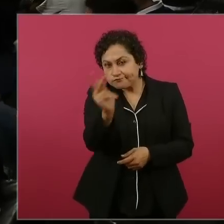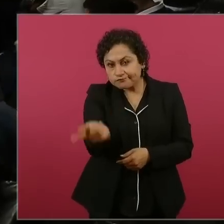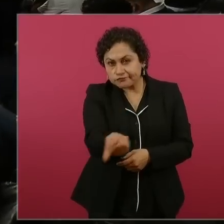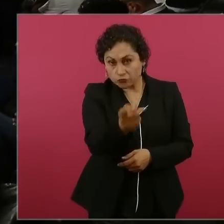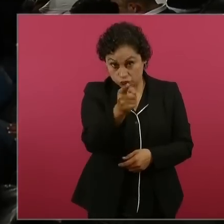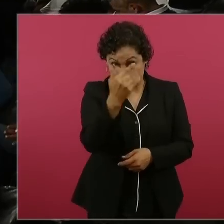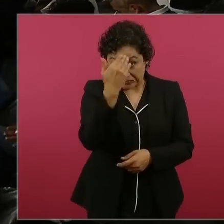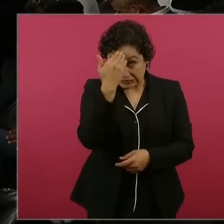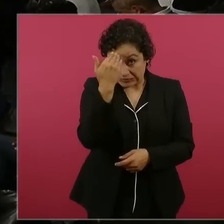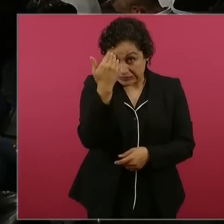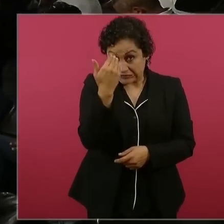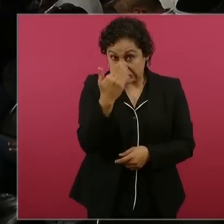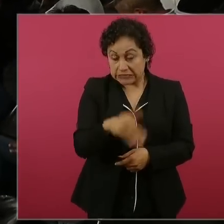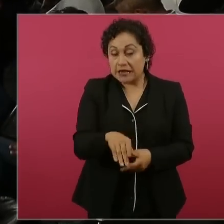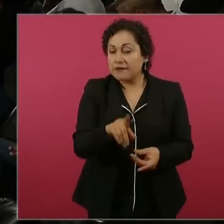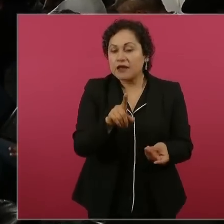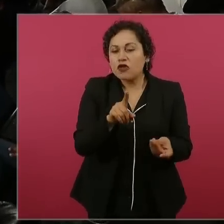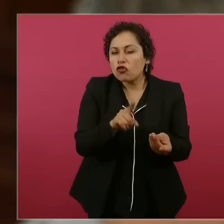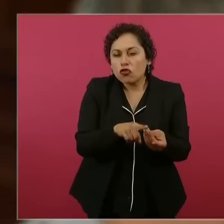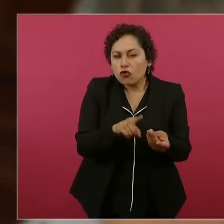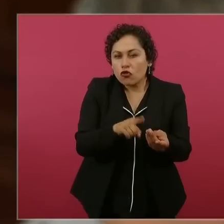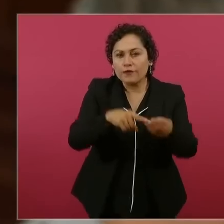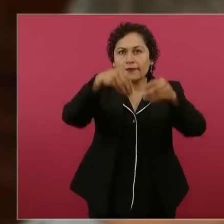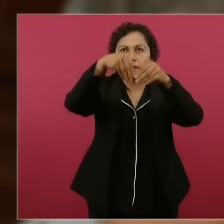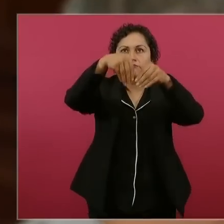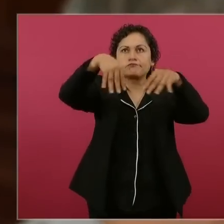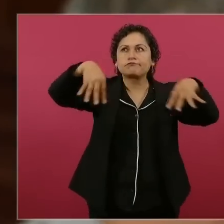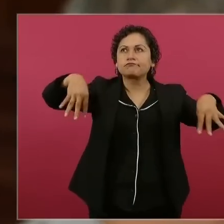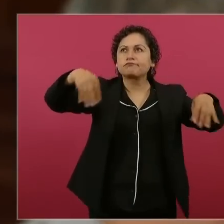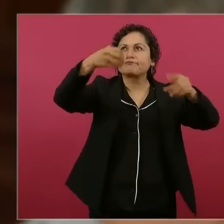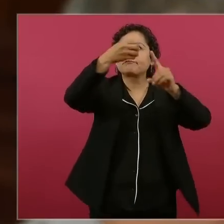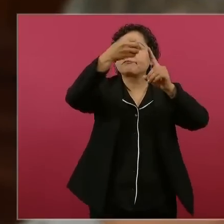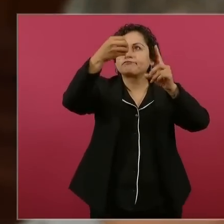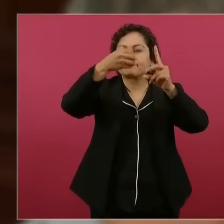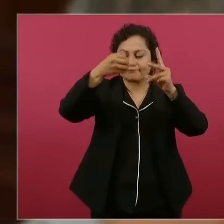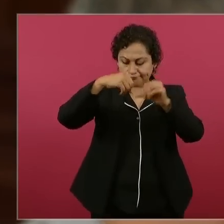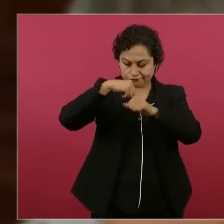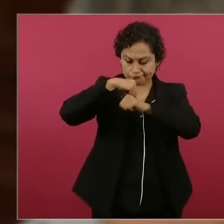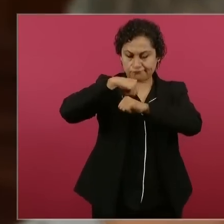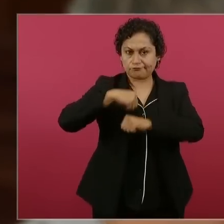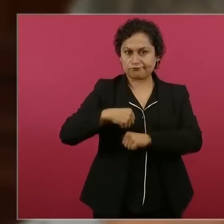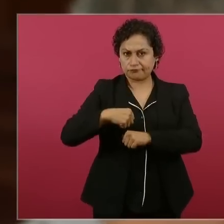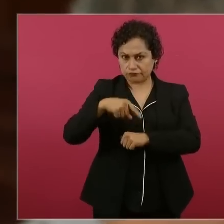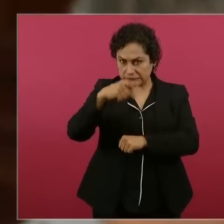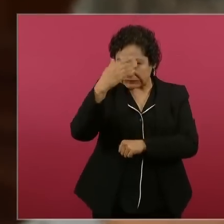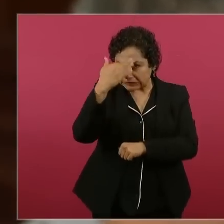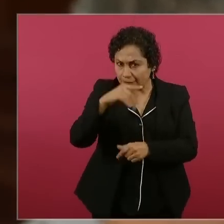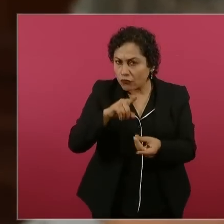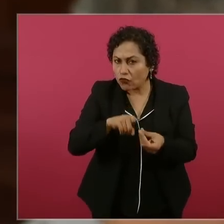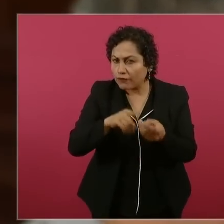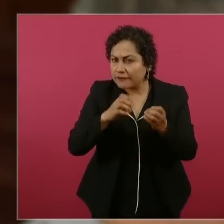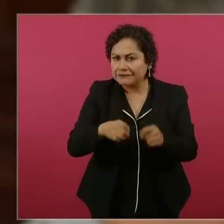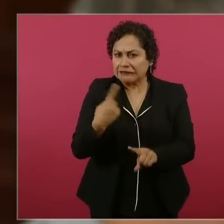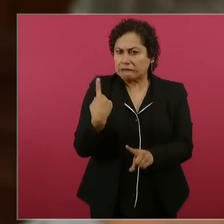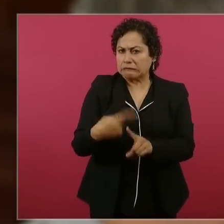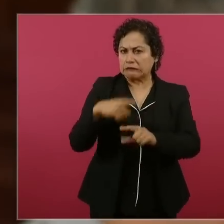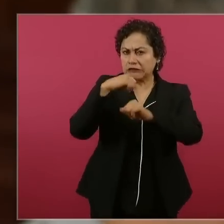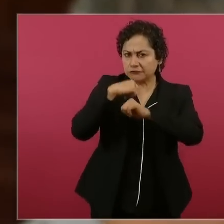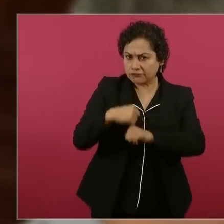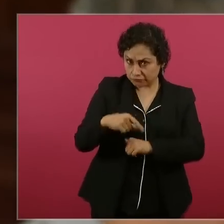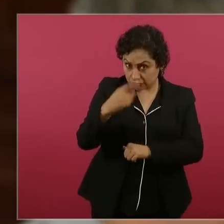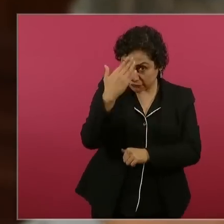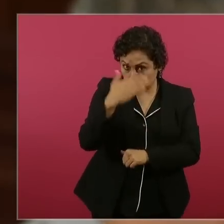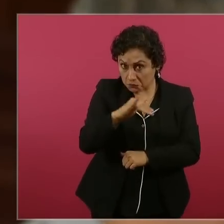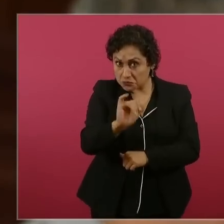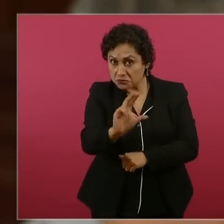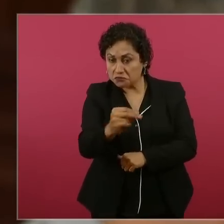ubica en qué parte del organigrama se encuentra esta dirección que yo he denunciado reiterativamente aquí en su espacio? ¿Y por qué